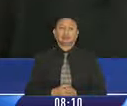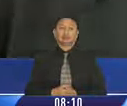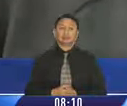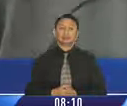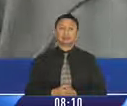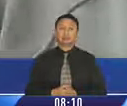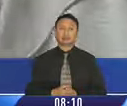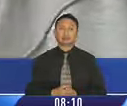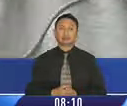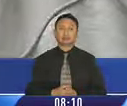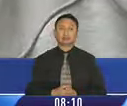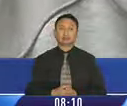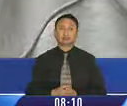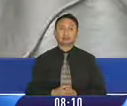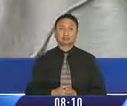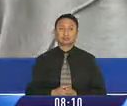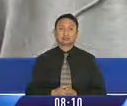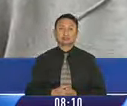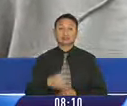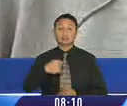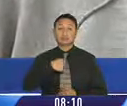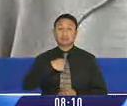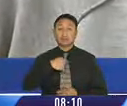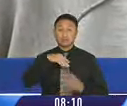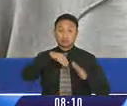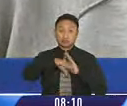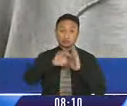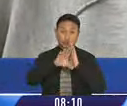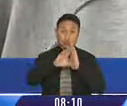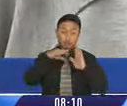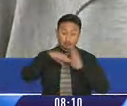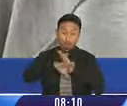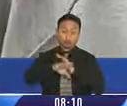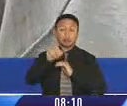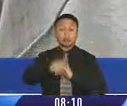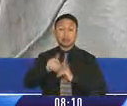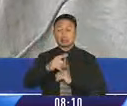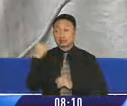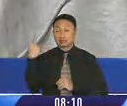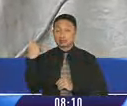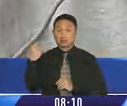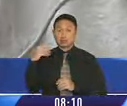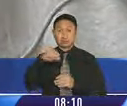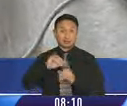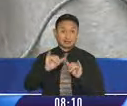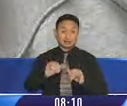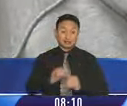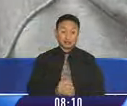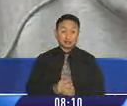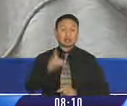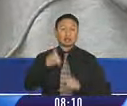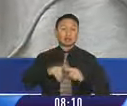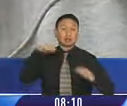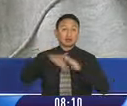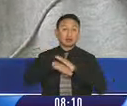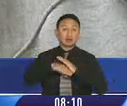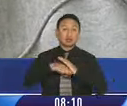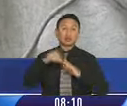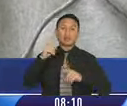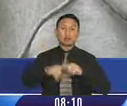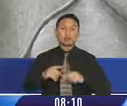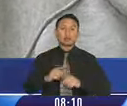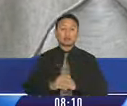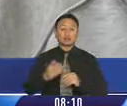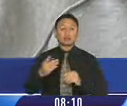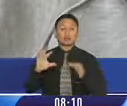Y entonces, a lo que yo ingreso a la bodega, igual los clientes quedaron atrás, queriendo ingresar, pero hubo un